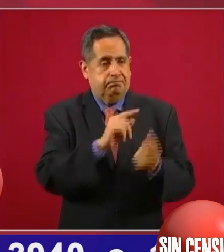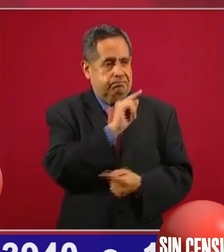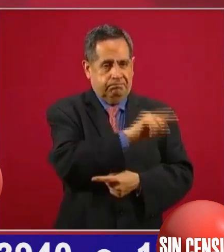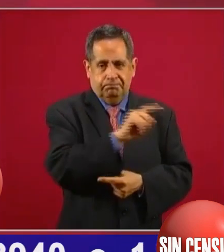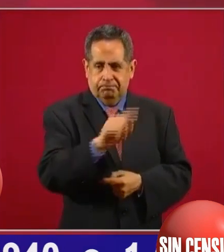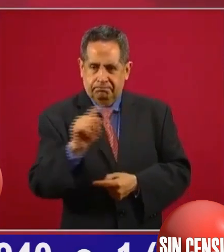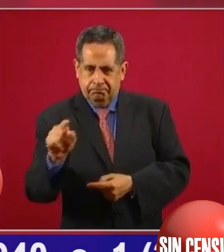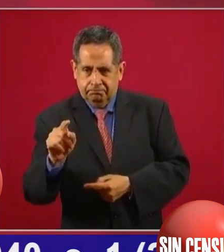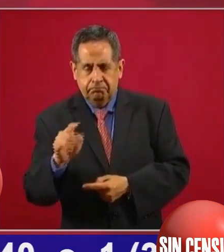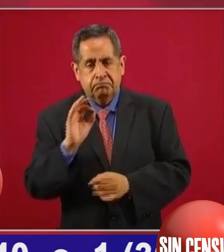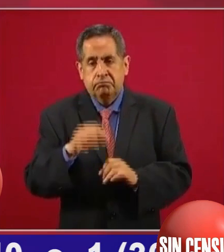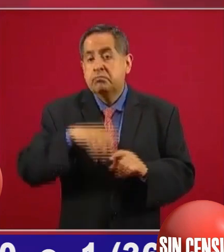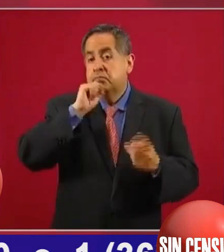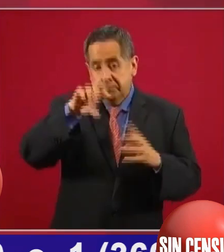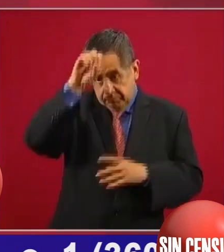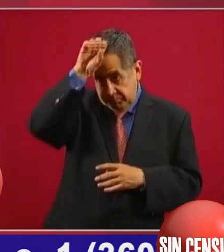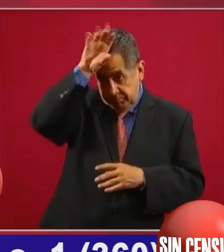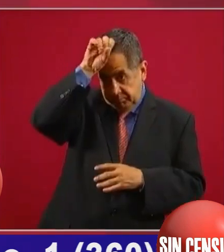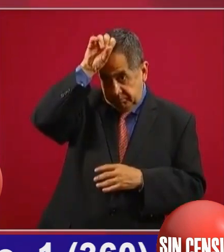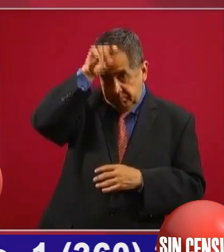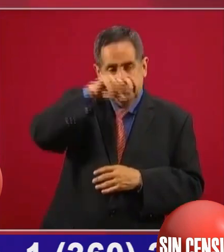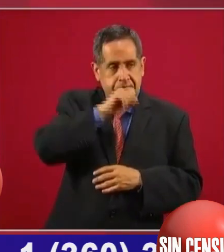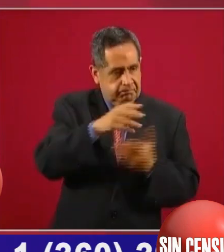y la minería.